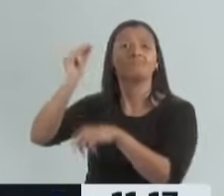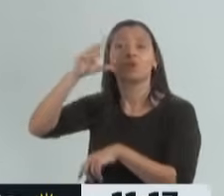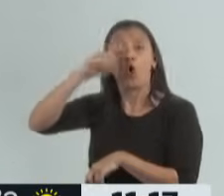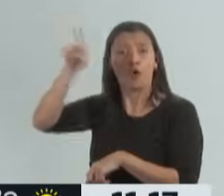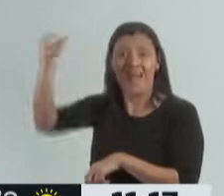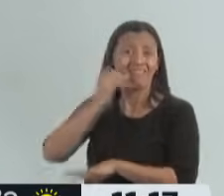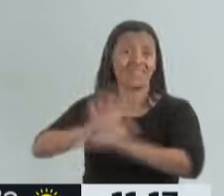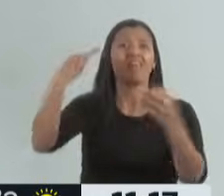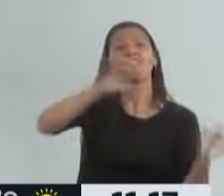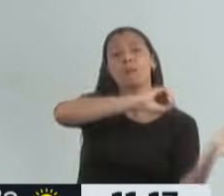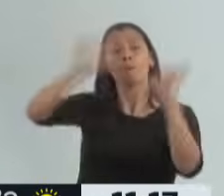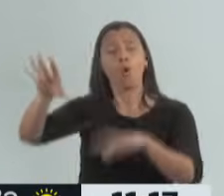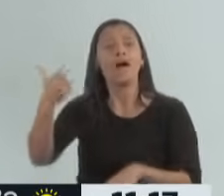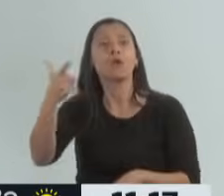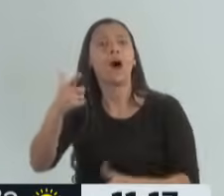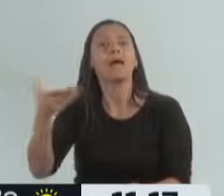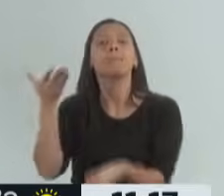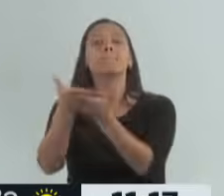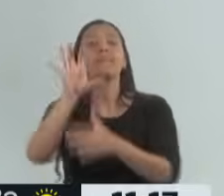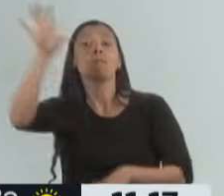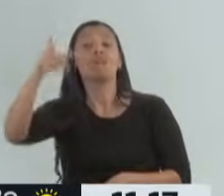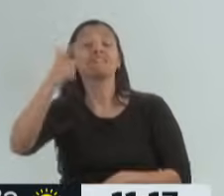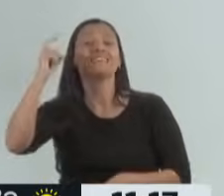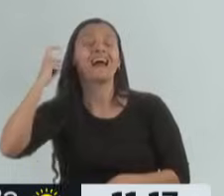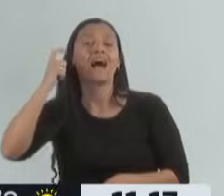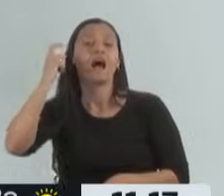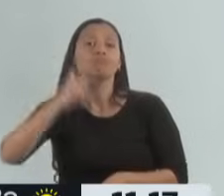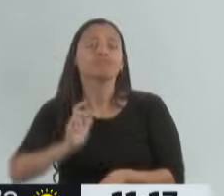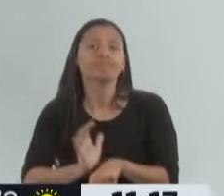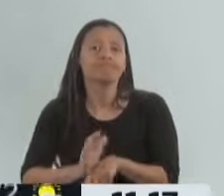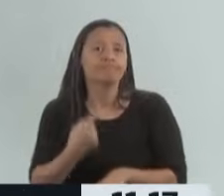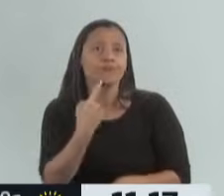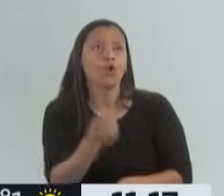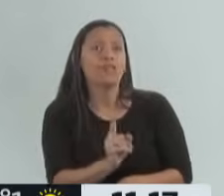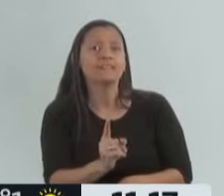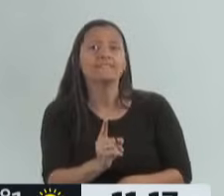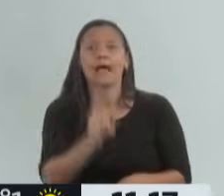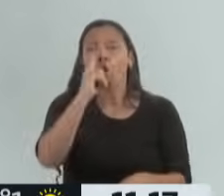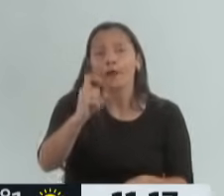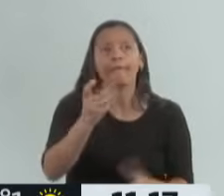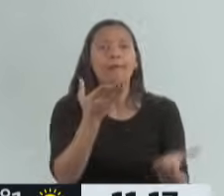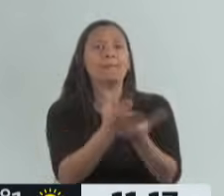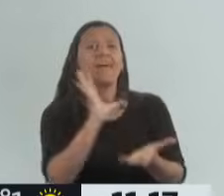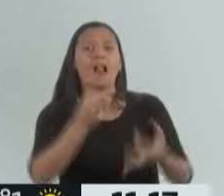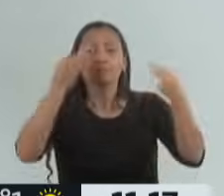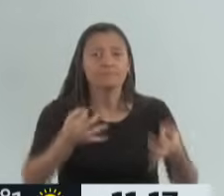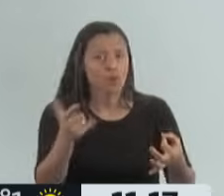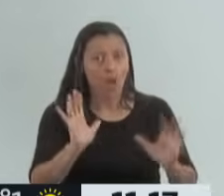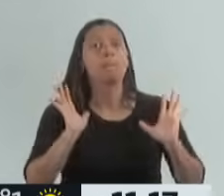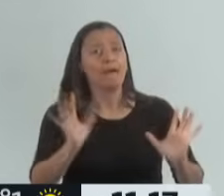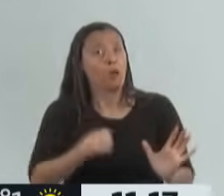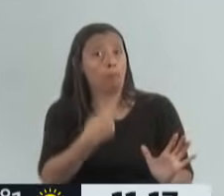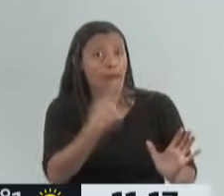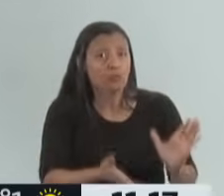pedido concreto de la provincia de Corrientes, pero además de la presencia del ejército, que sabemos que ya está en algunas zonas del río Uruguay, ¿va a haber alguna